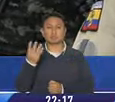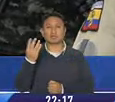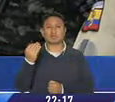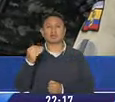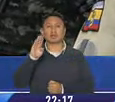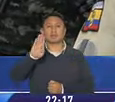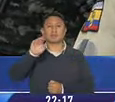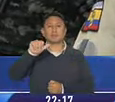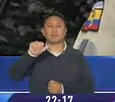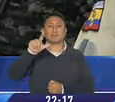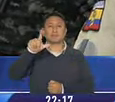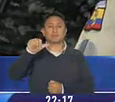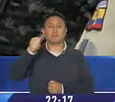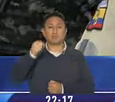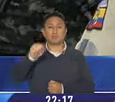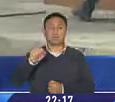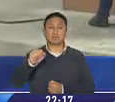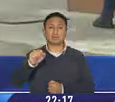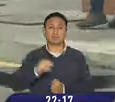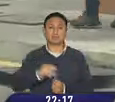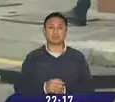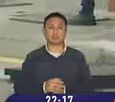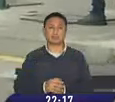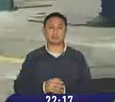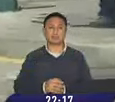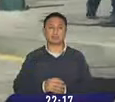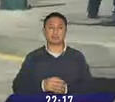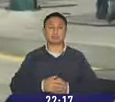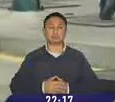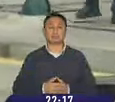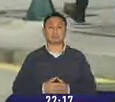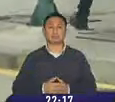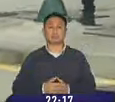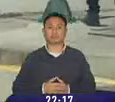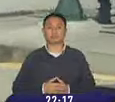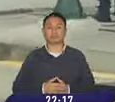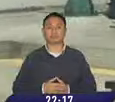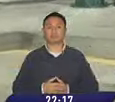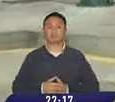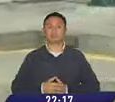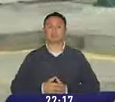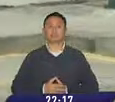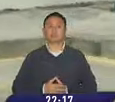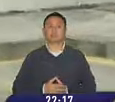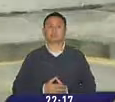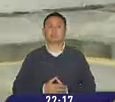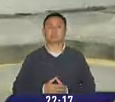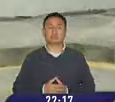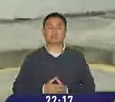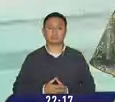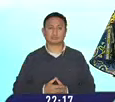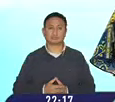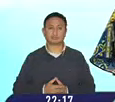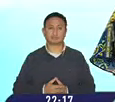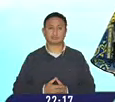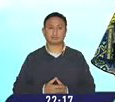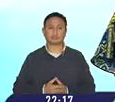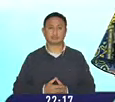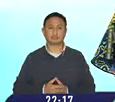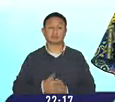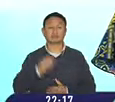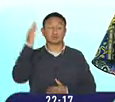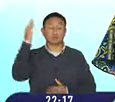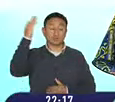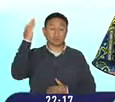municiones color doradas 9 milímetros. Con cámaras de Eduardo García desde la provincia de Manabí, informó Wendy Delgado. En